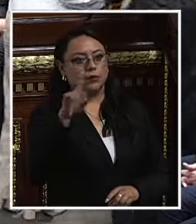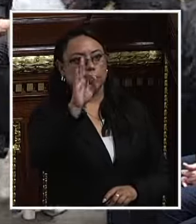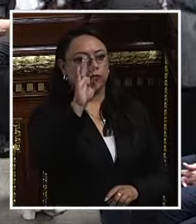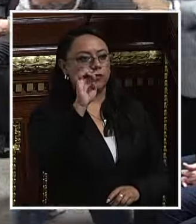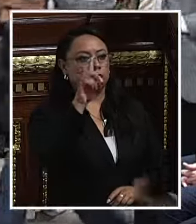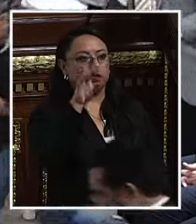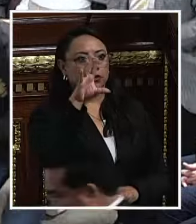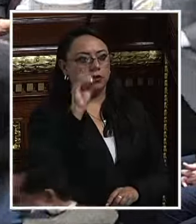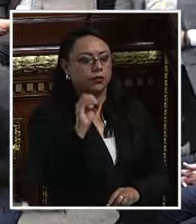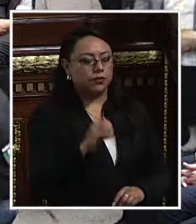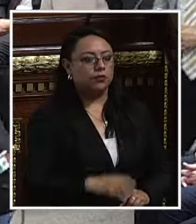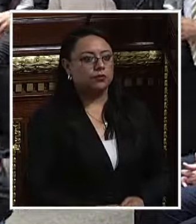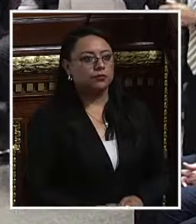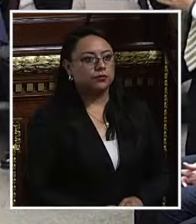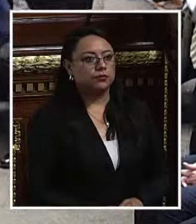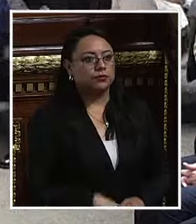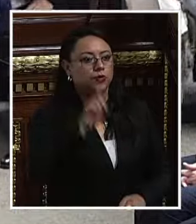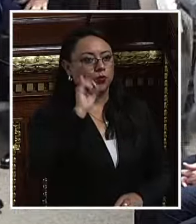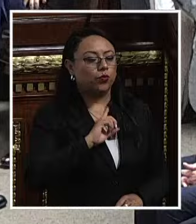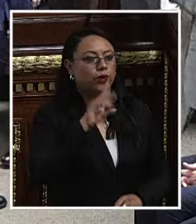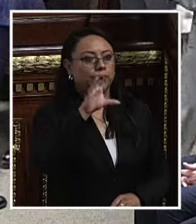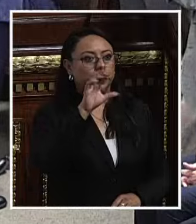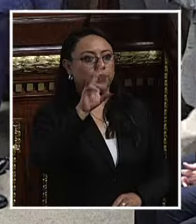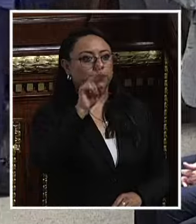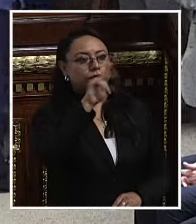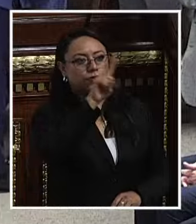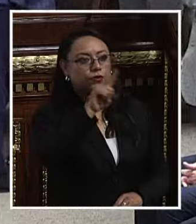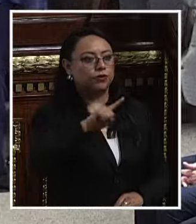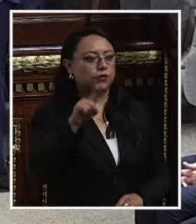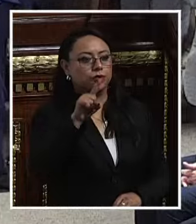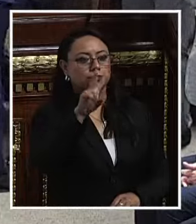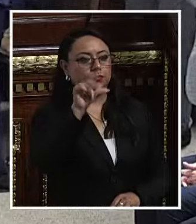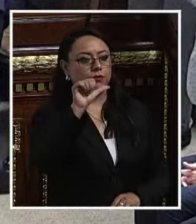Cruz Flores Miriam Valeria.